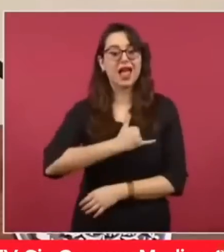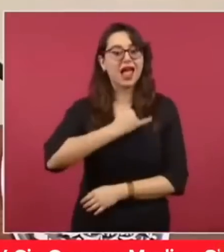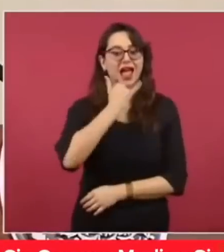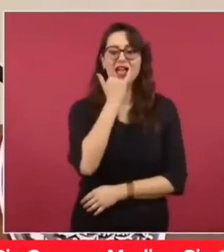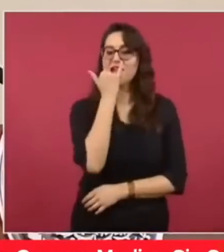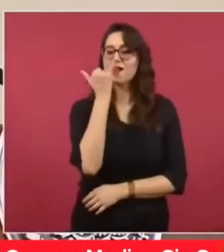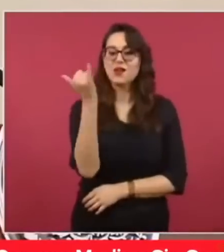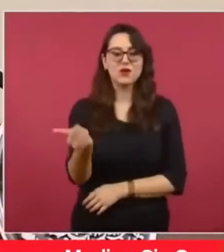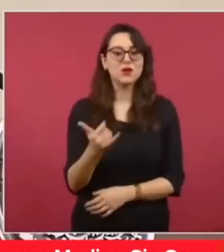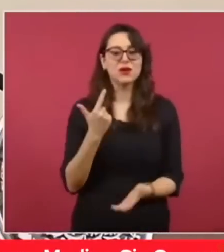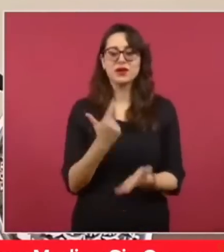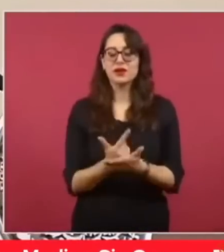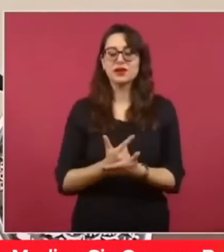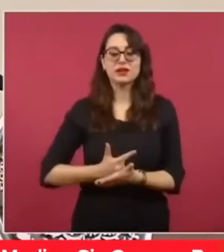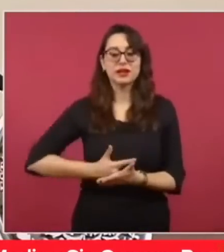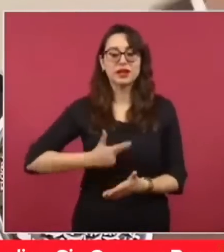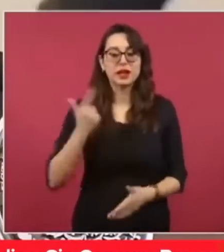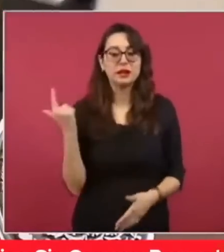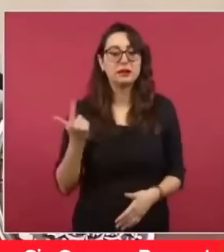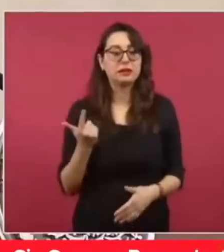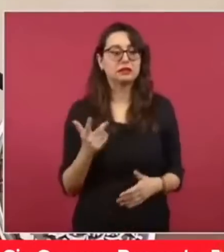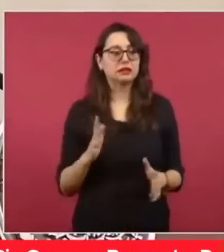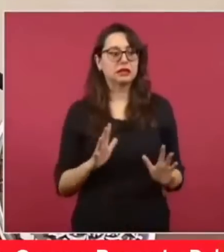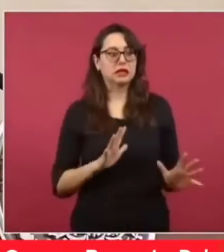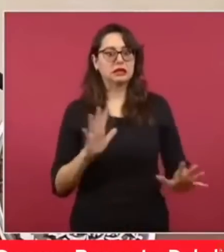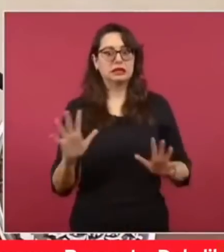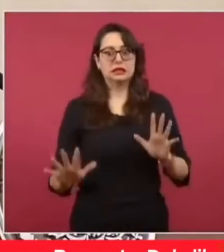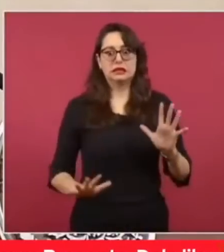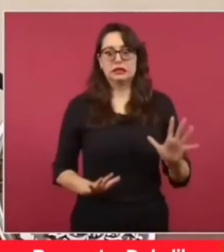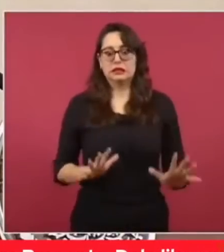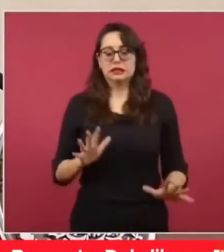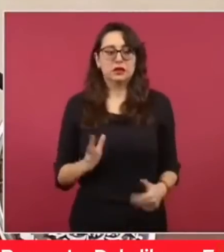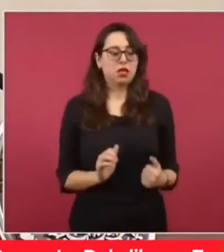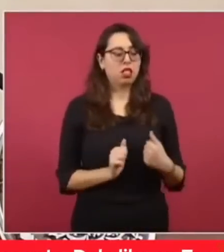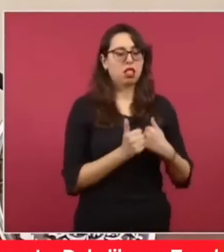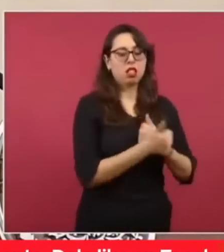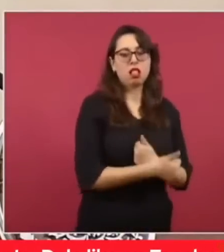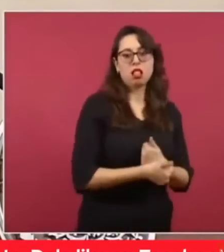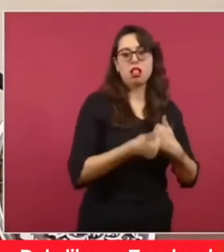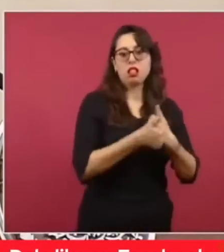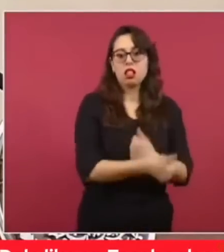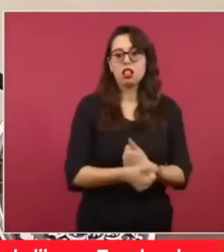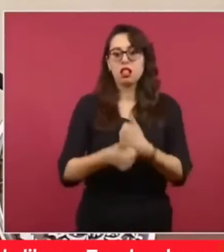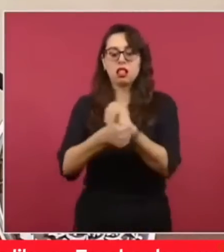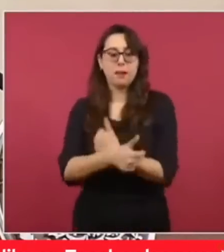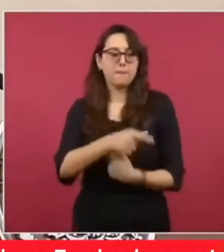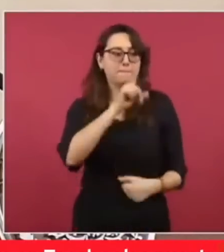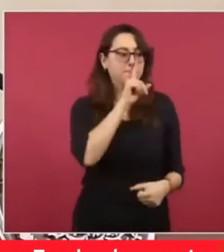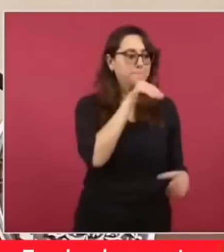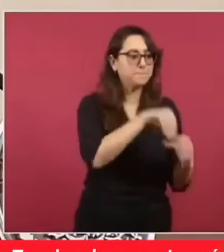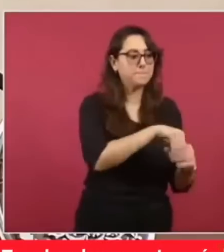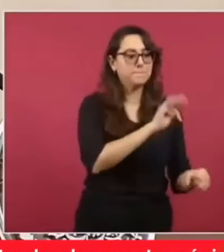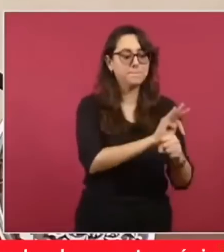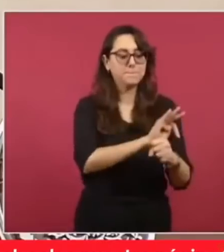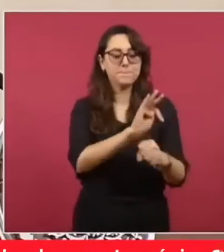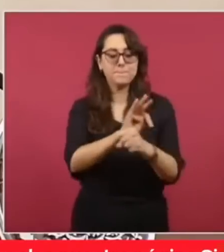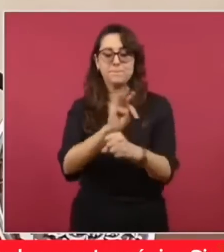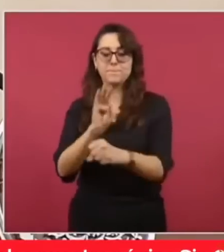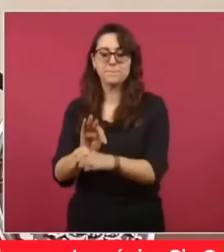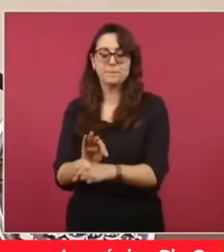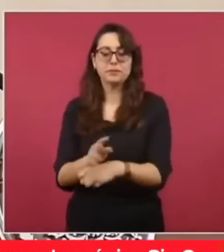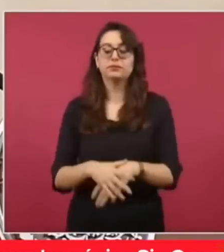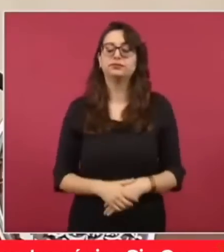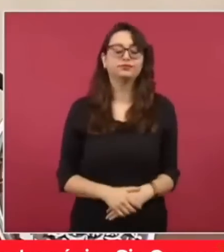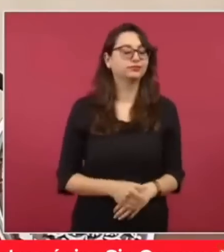de encubrir. Nosotros no encubrimos nada.